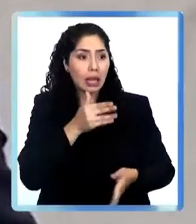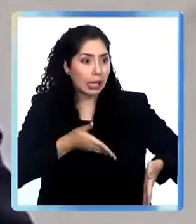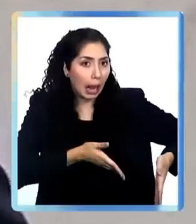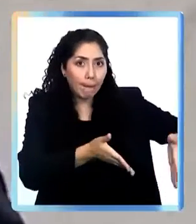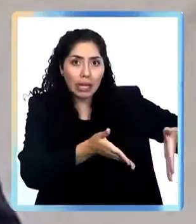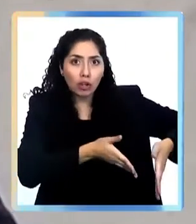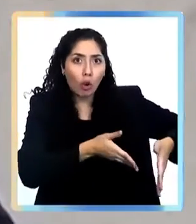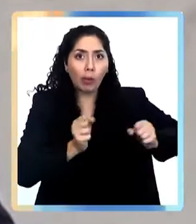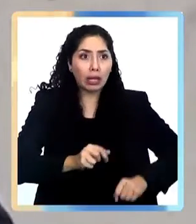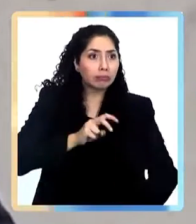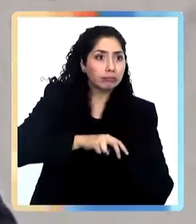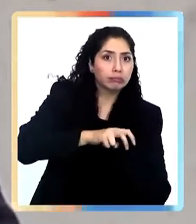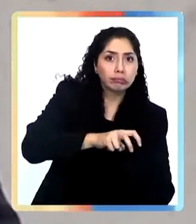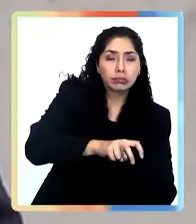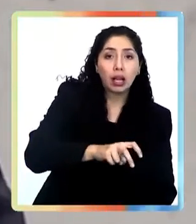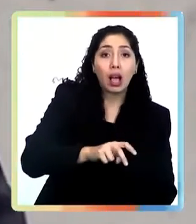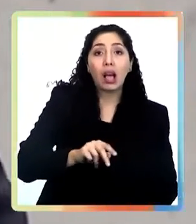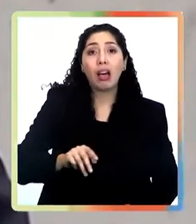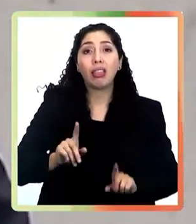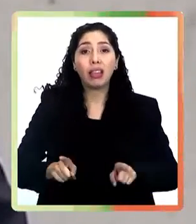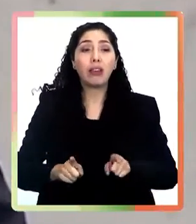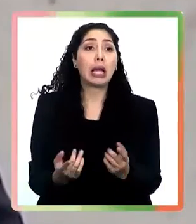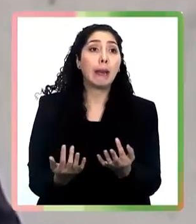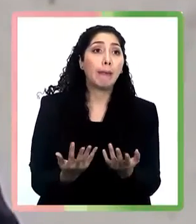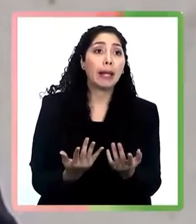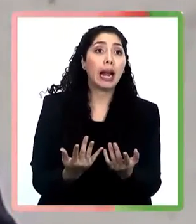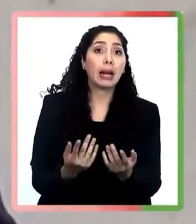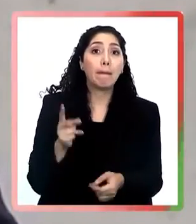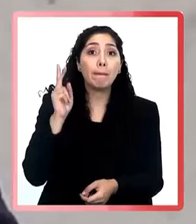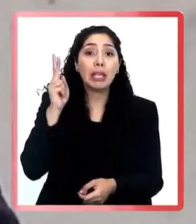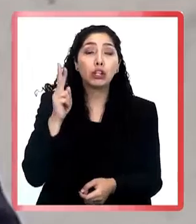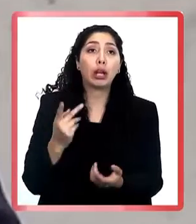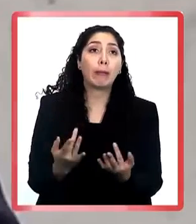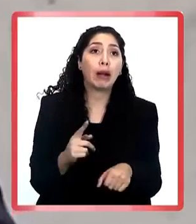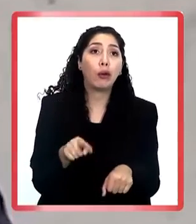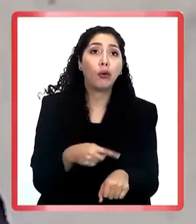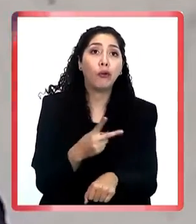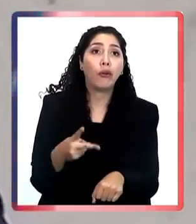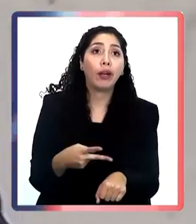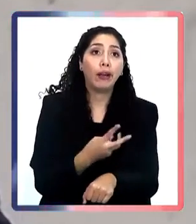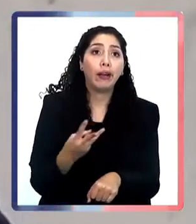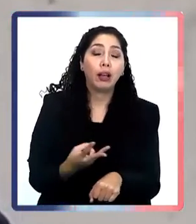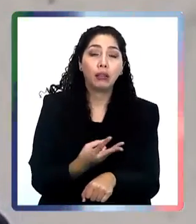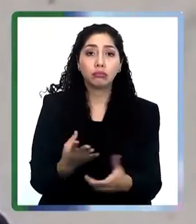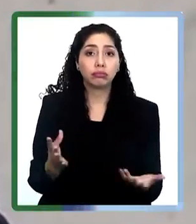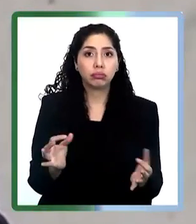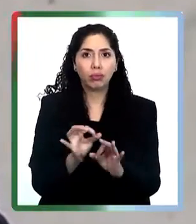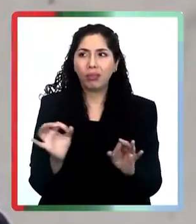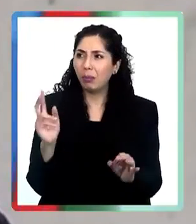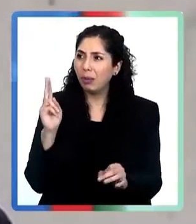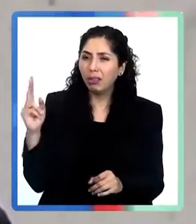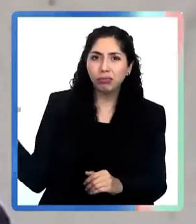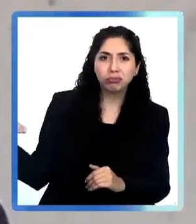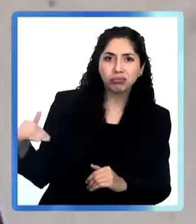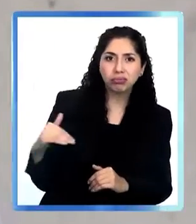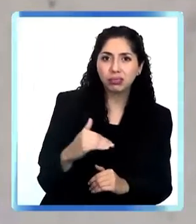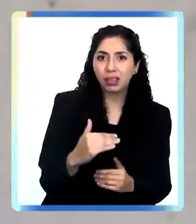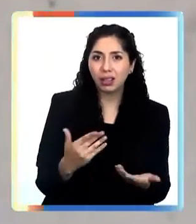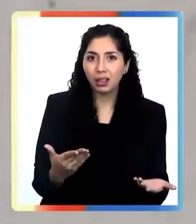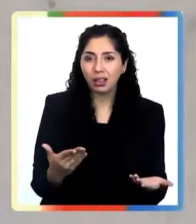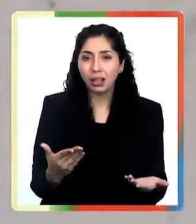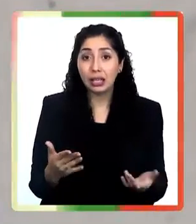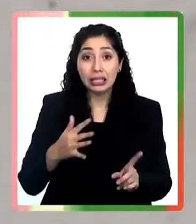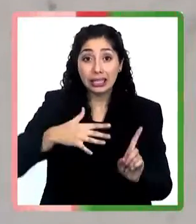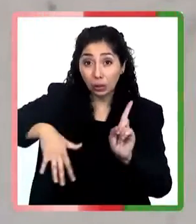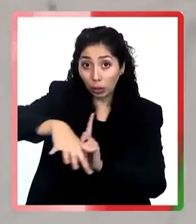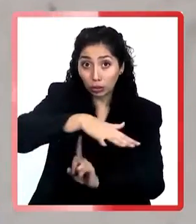caminos para poder desplazarse o en donde tienen que esperar una micro durante horas que pasa tarde mal y nunca son situaciones que con un